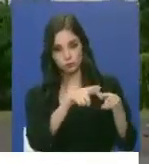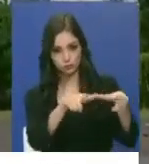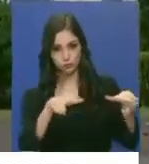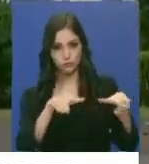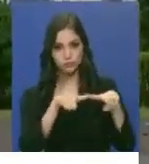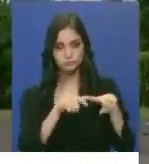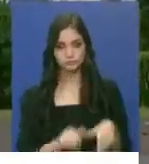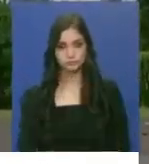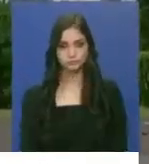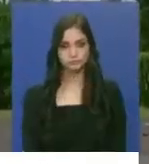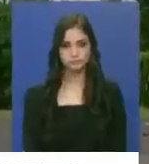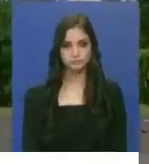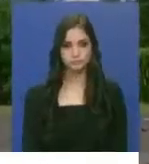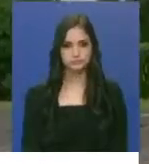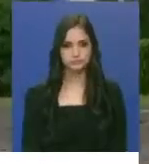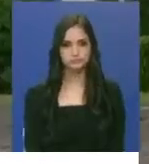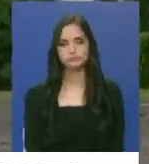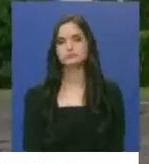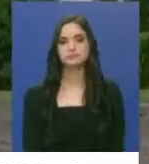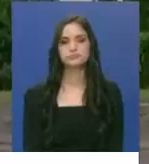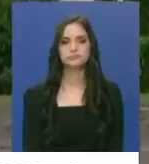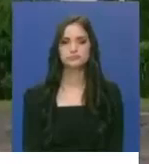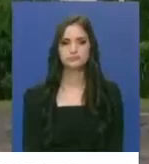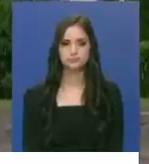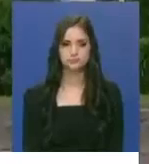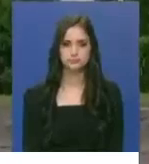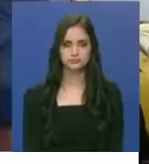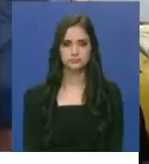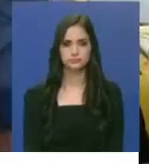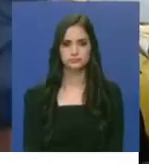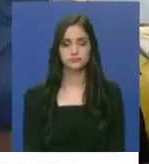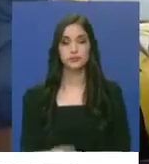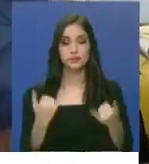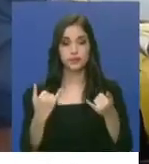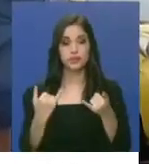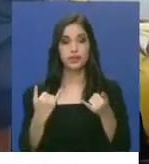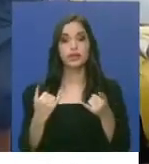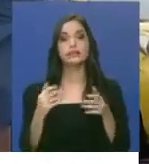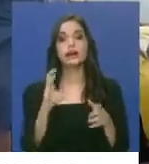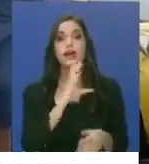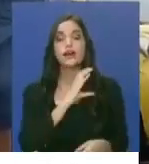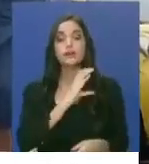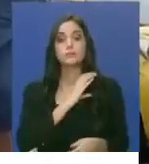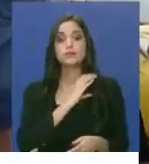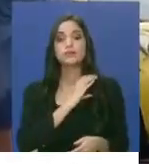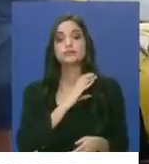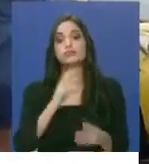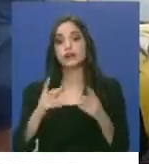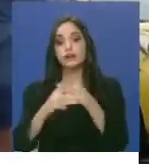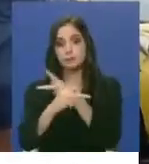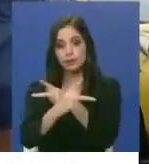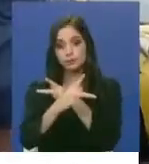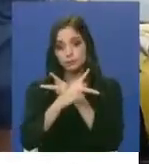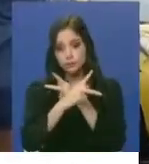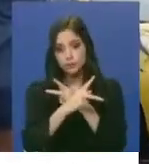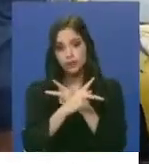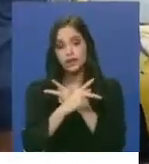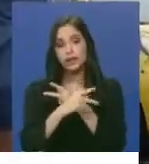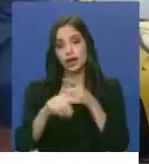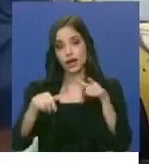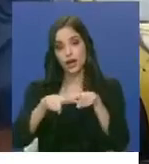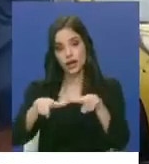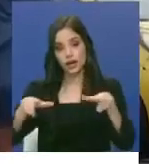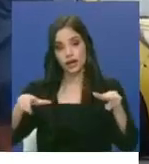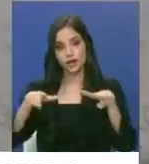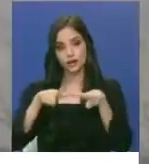para otro punto en este momento. Vamos a ver, aquí se encuentra la policía en el área, gracias. En este momento se encuentran en este punto, estamos en directo